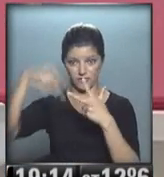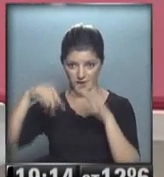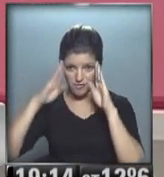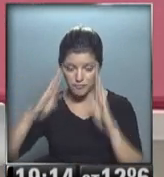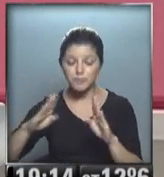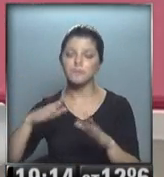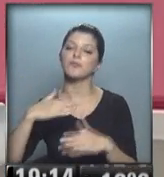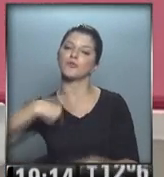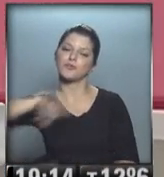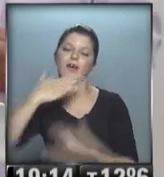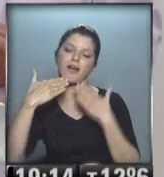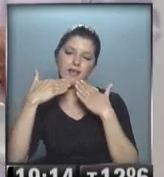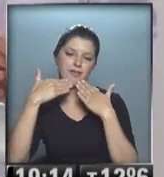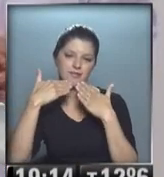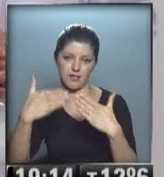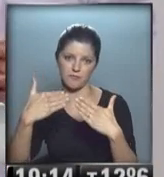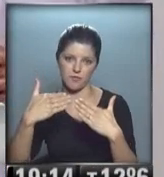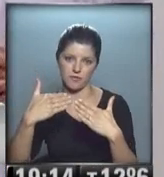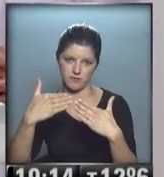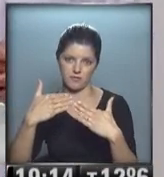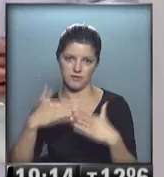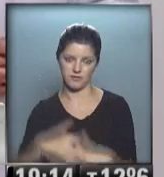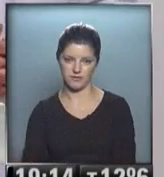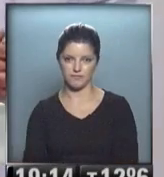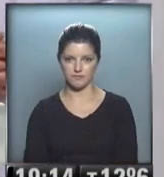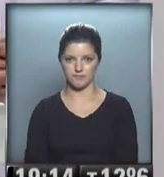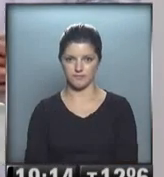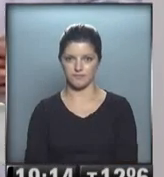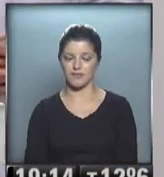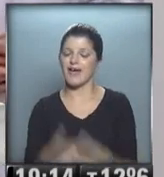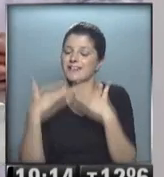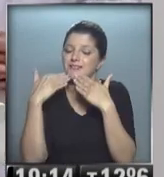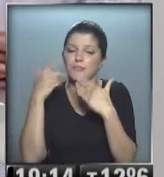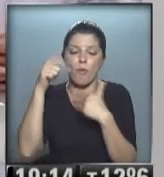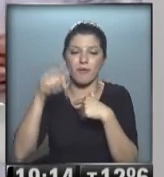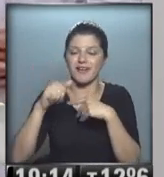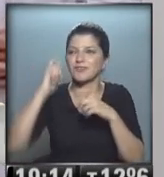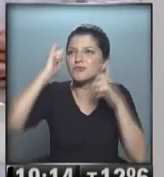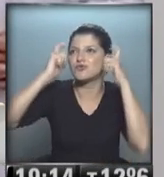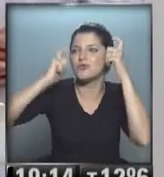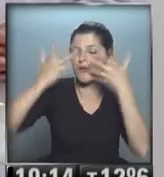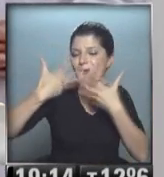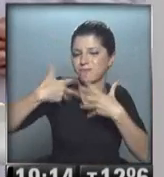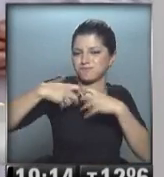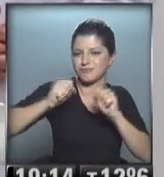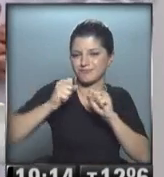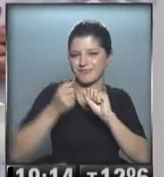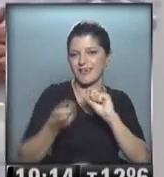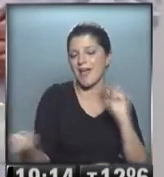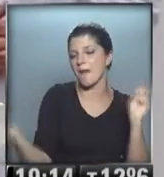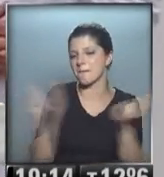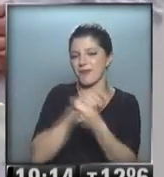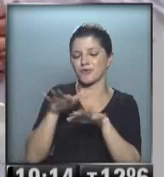estamos agradeciendo elocuentemente este sueño que empieza a transformarse en una